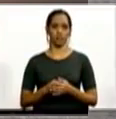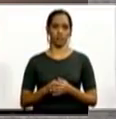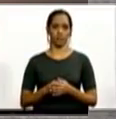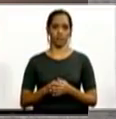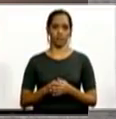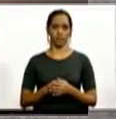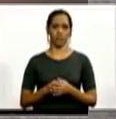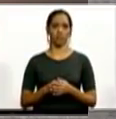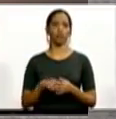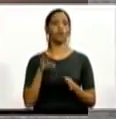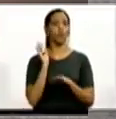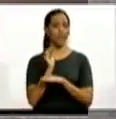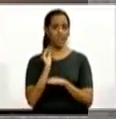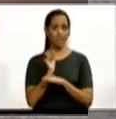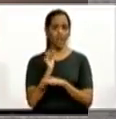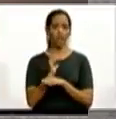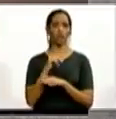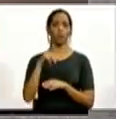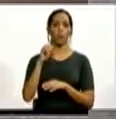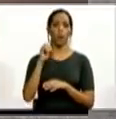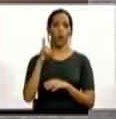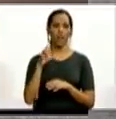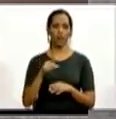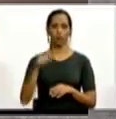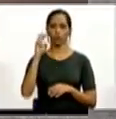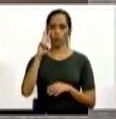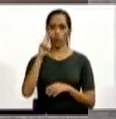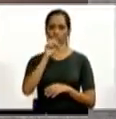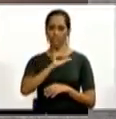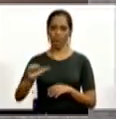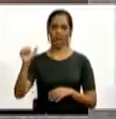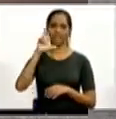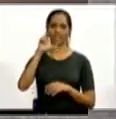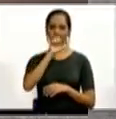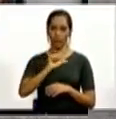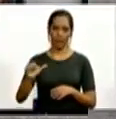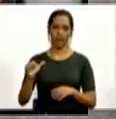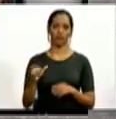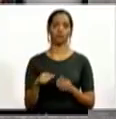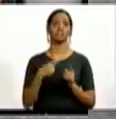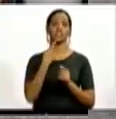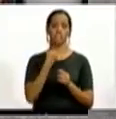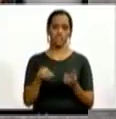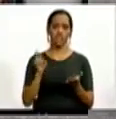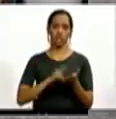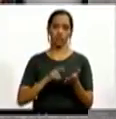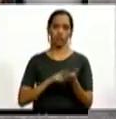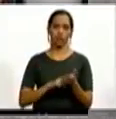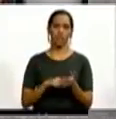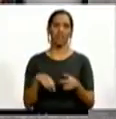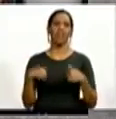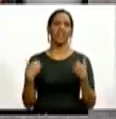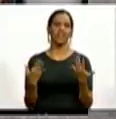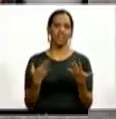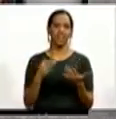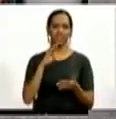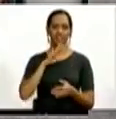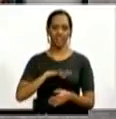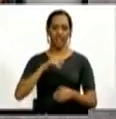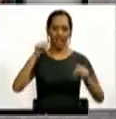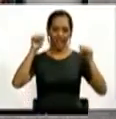Mental, cuidado, Patricia, 2 semanas, 3 semanas, cuidado, sino más diciéndolo. ¿En qué anda en este